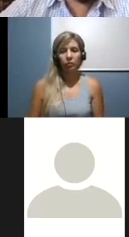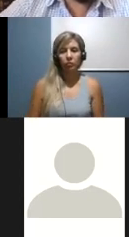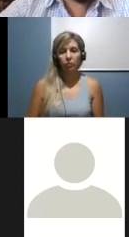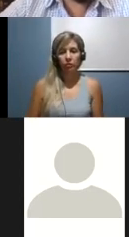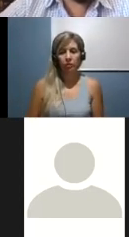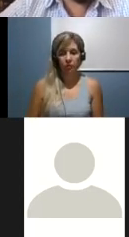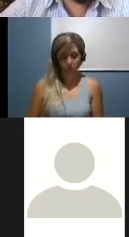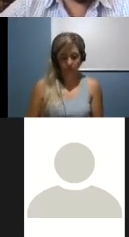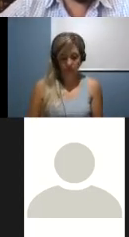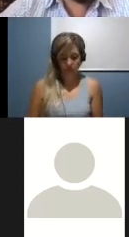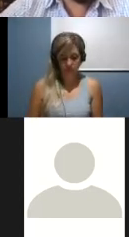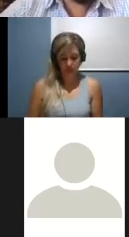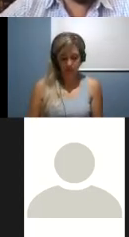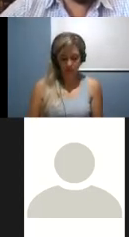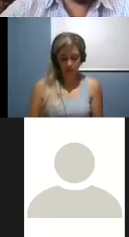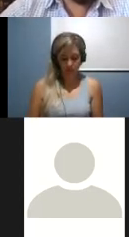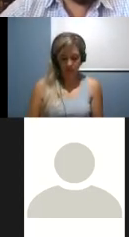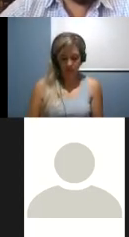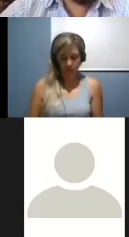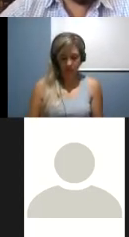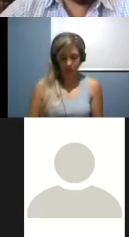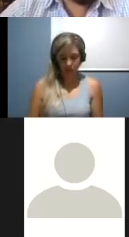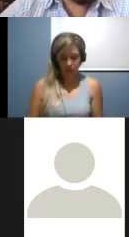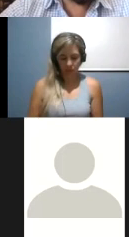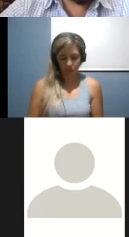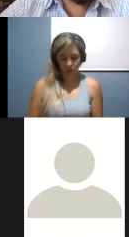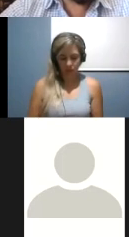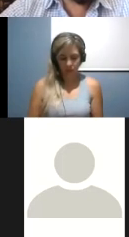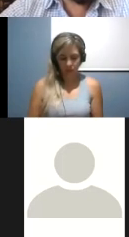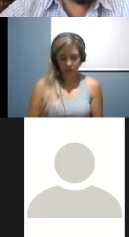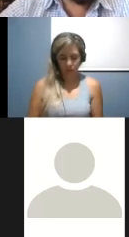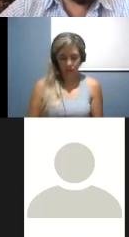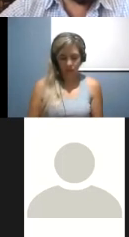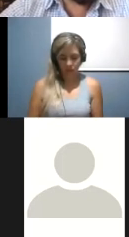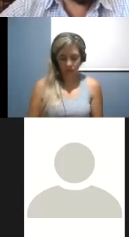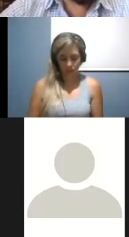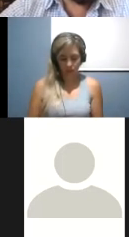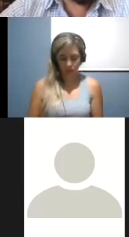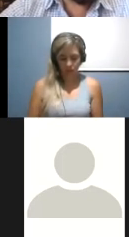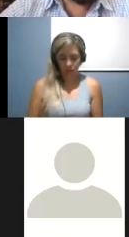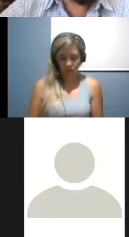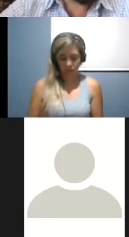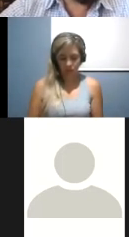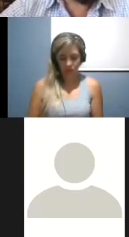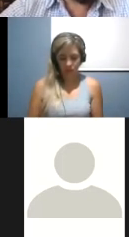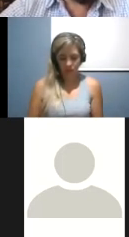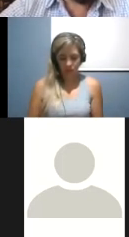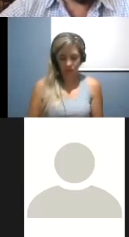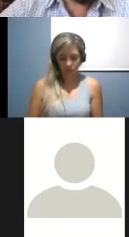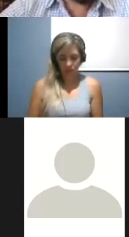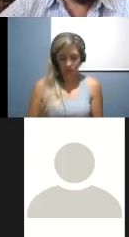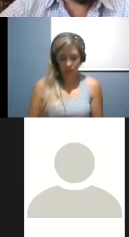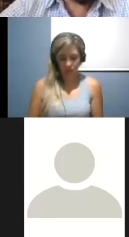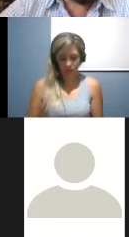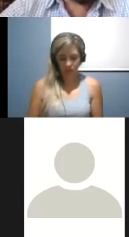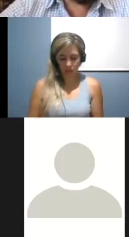que es el CEO de General Electric y que hace referencia a esto. Imagínense alguien que está en ese rubro y en